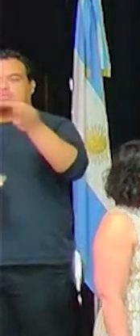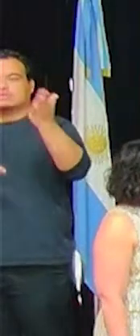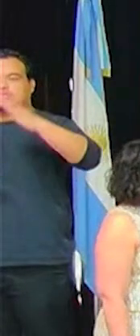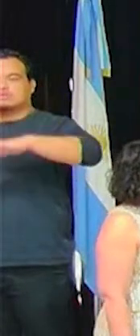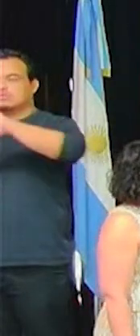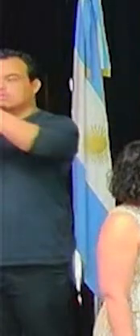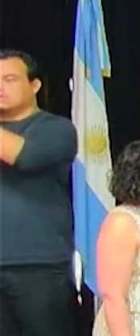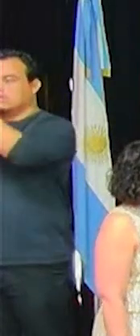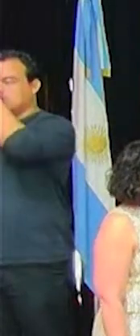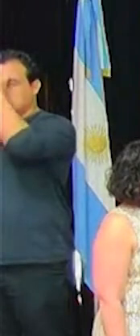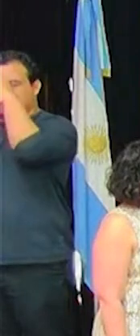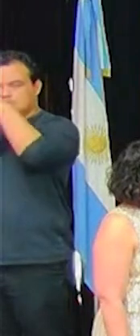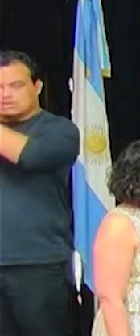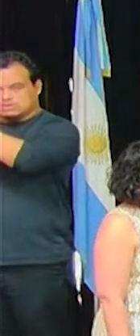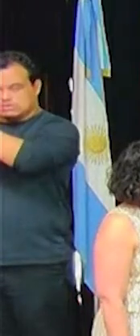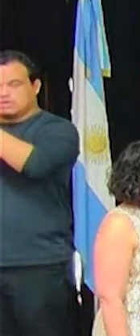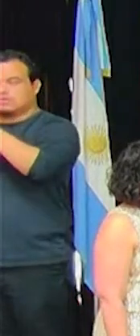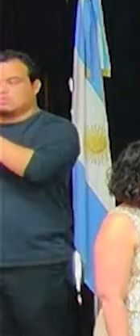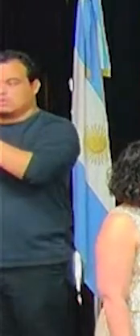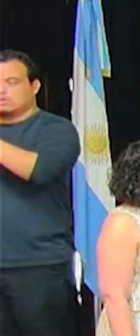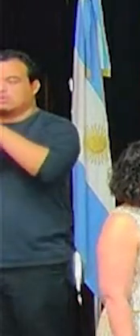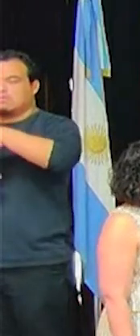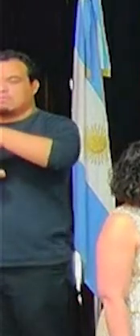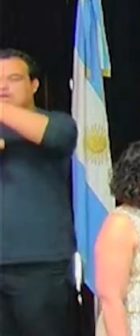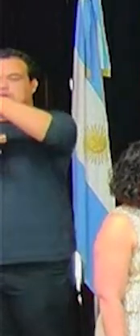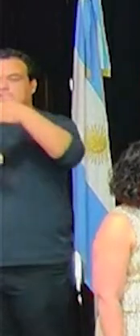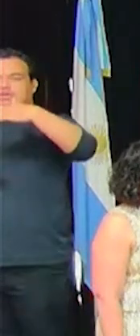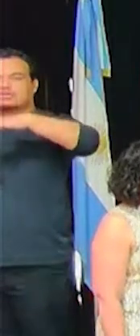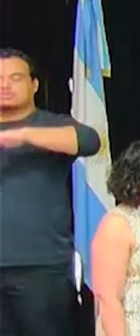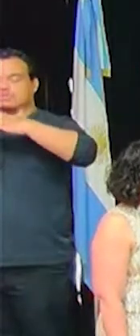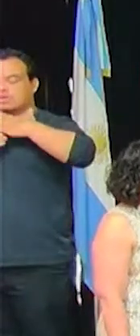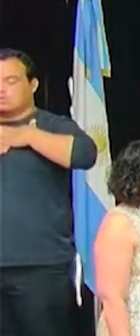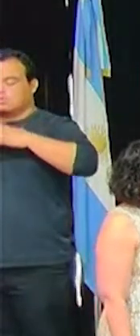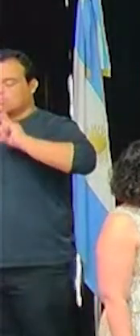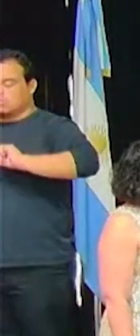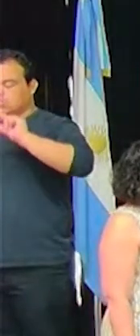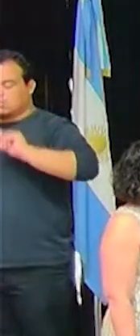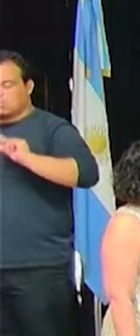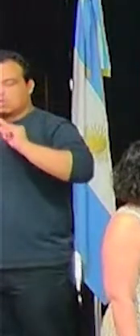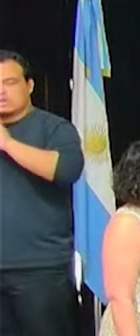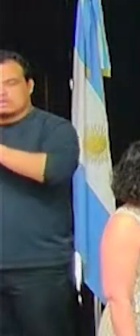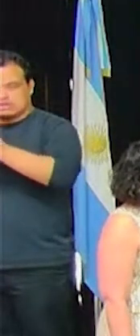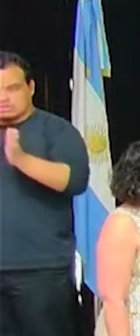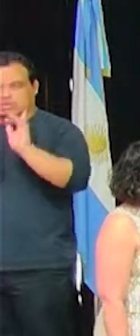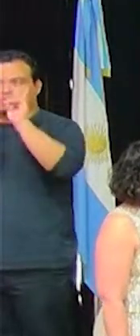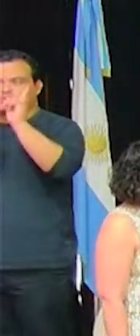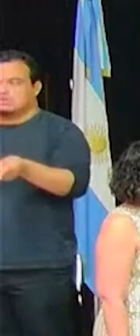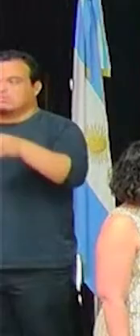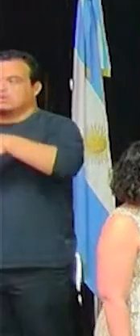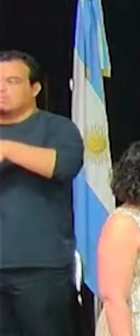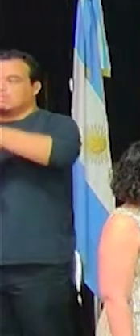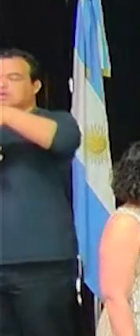cuidados paliativos, magíster en evaluación y tratamiento del dolor y magíster en políticas públicas.